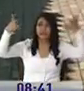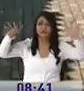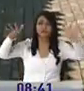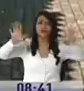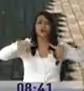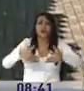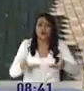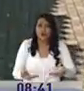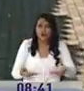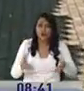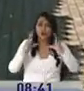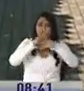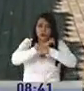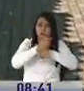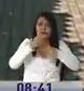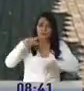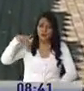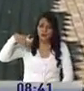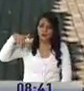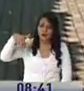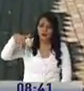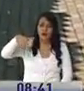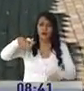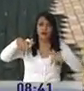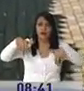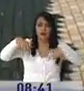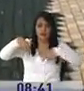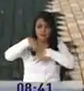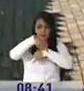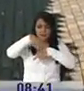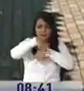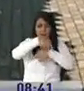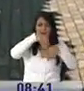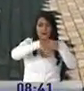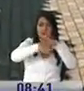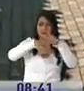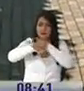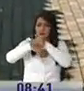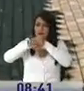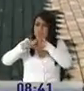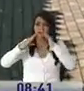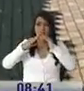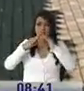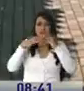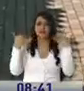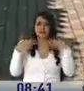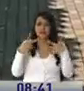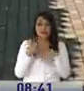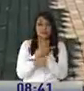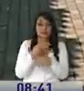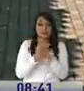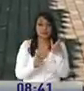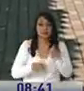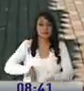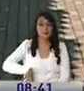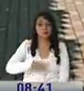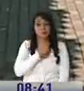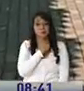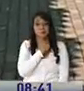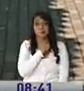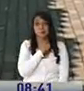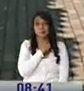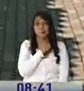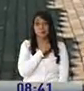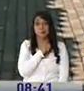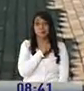noche hay gente que transita por aquí hay un montón de pasajes para llegar a las viviendas y la delincuencia hace de las suyas aparte el la